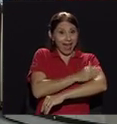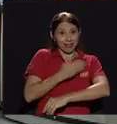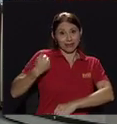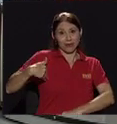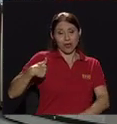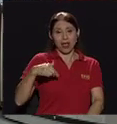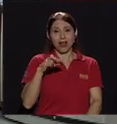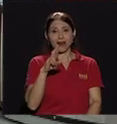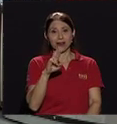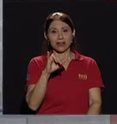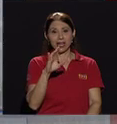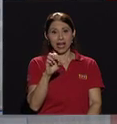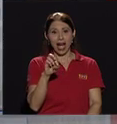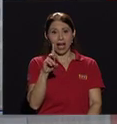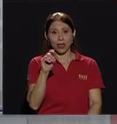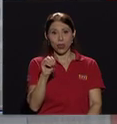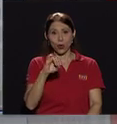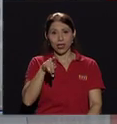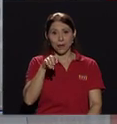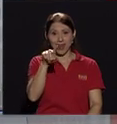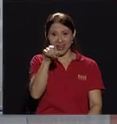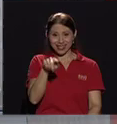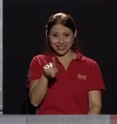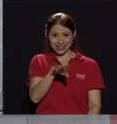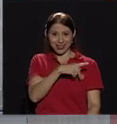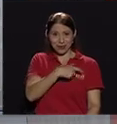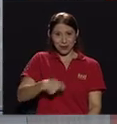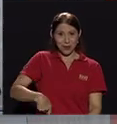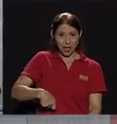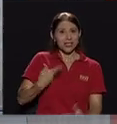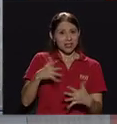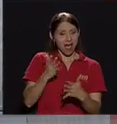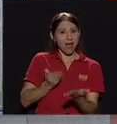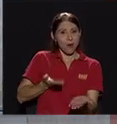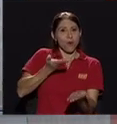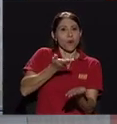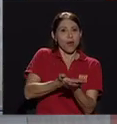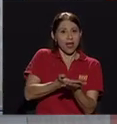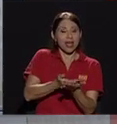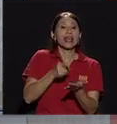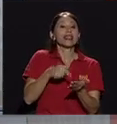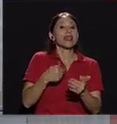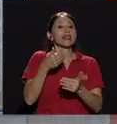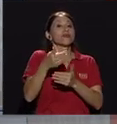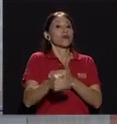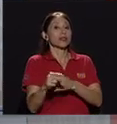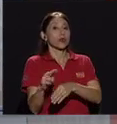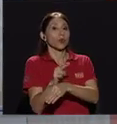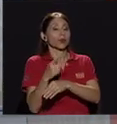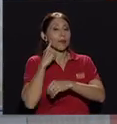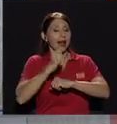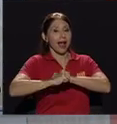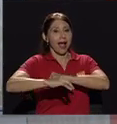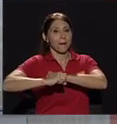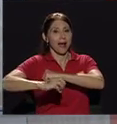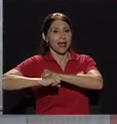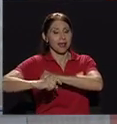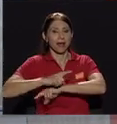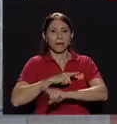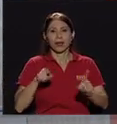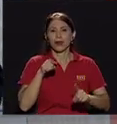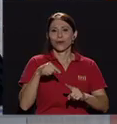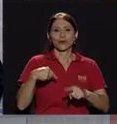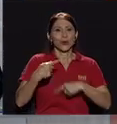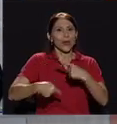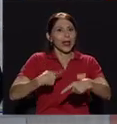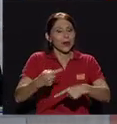Jiménez inclusive lo había propuesto y es después un caballo de batalla de su campaña, pero luego él no